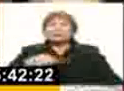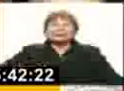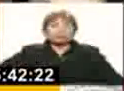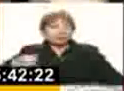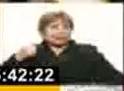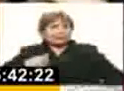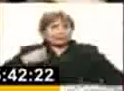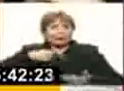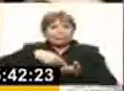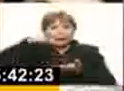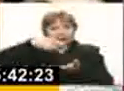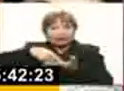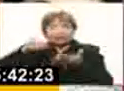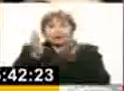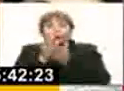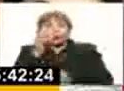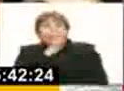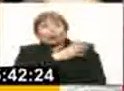estudian